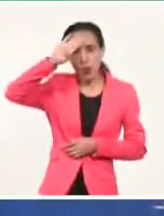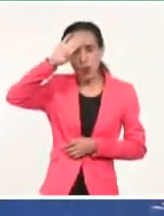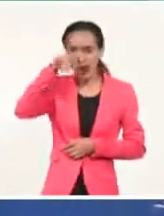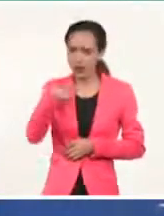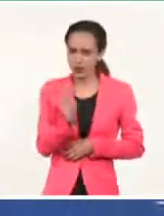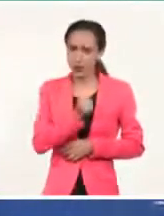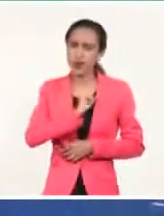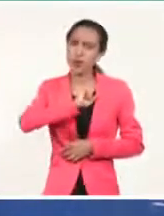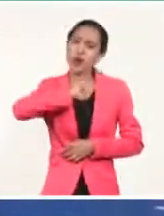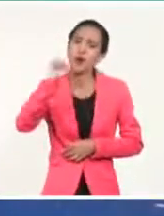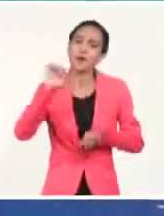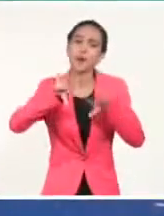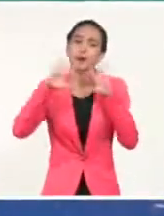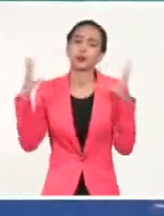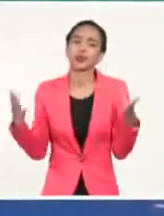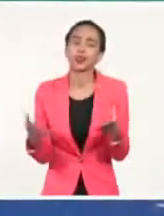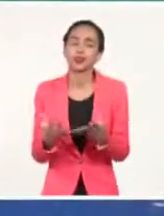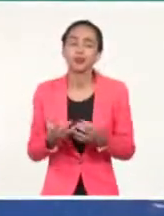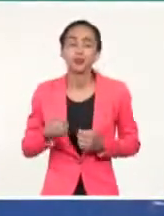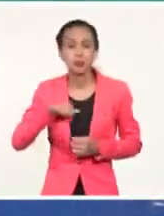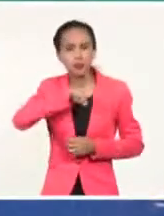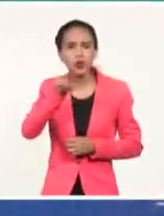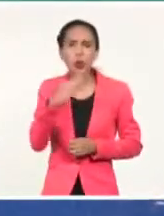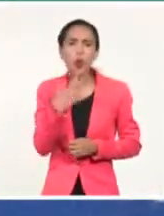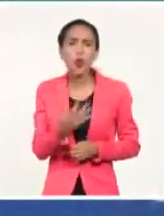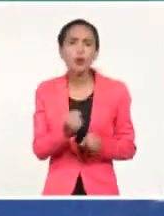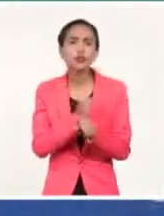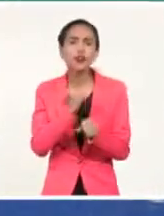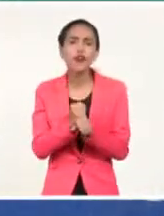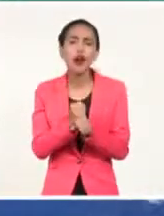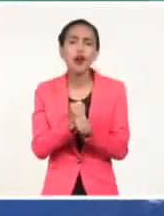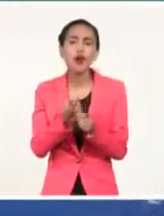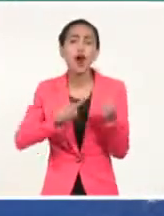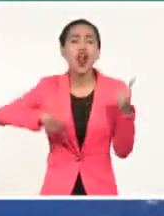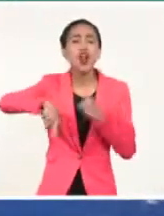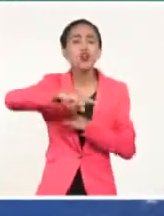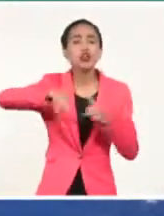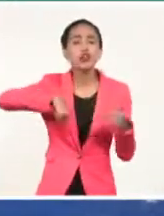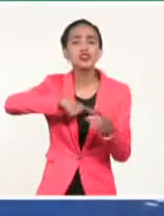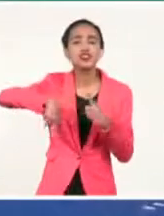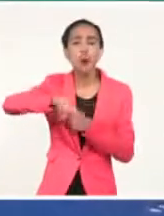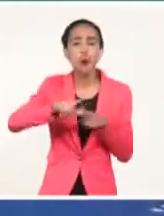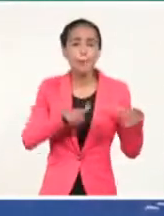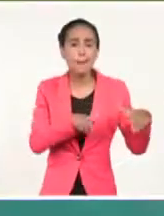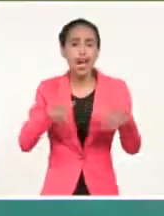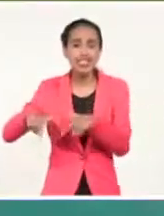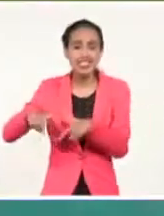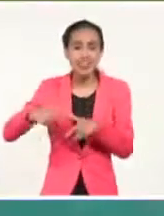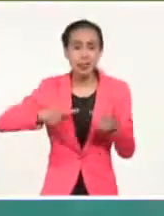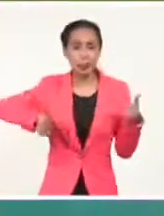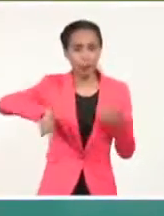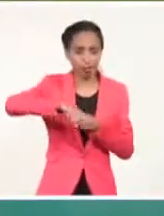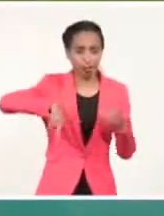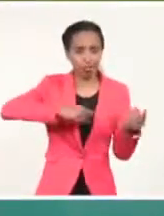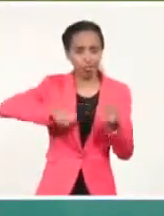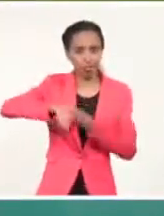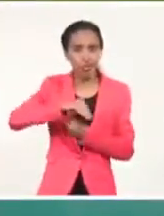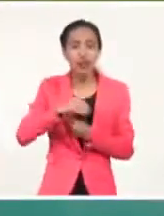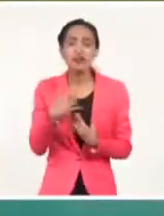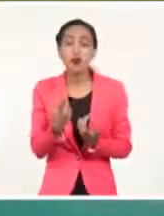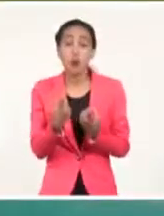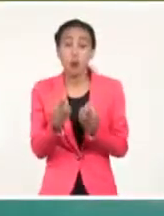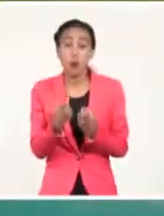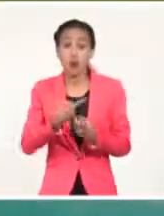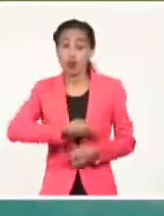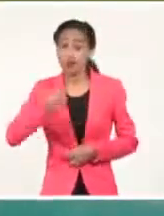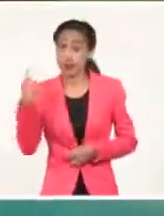mundial. En cuanto a la versatilidad, ¿cómo ha sido el trabajo en la rotación entre bases? ¿Se exige mucha versatilidad y trabajo táctico en esta